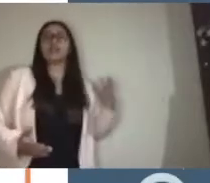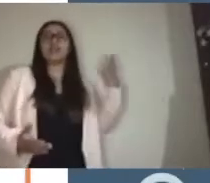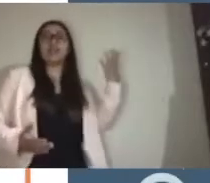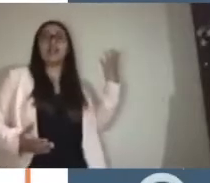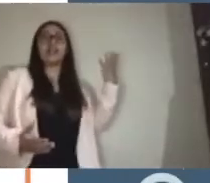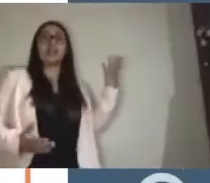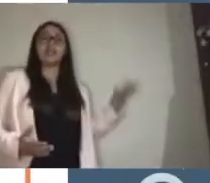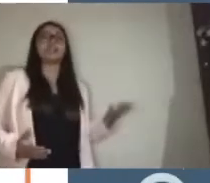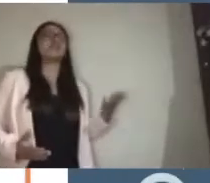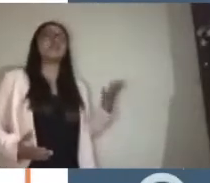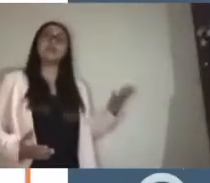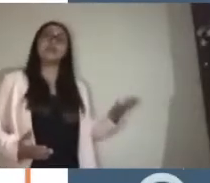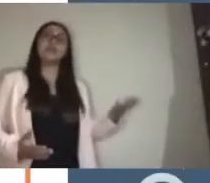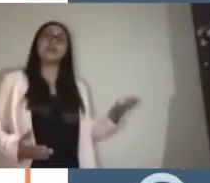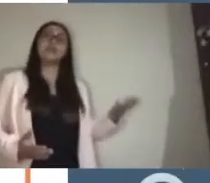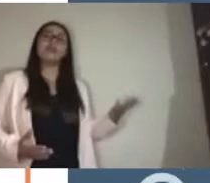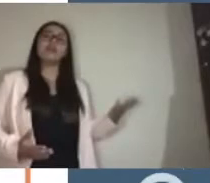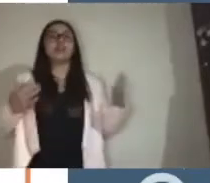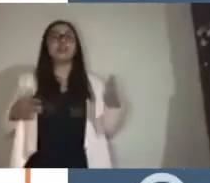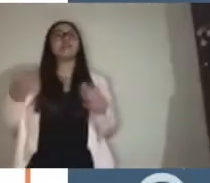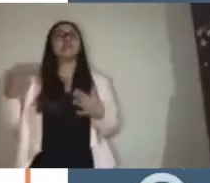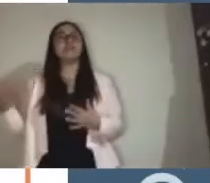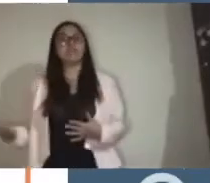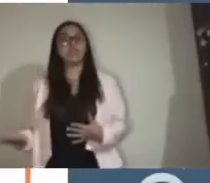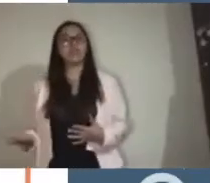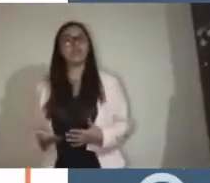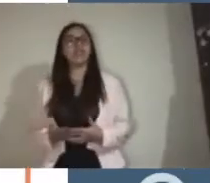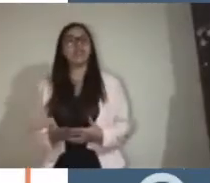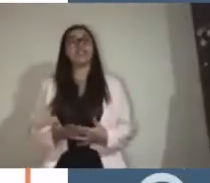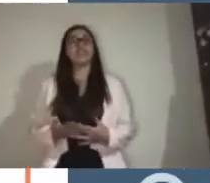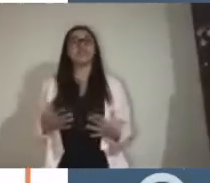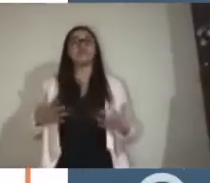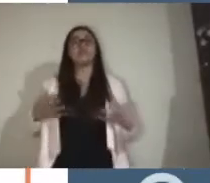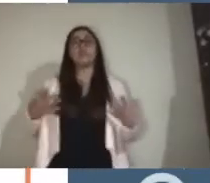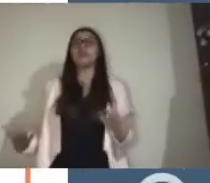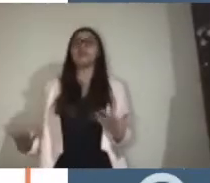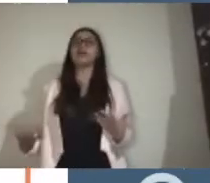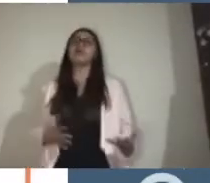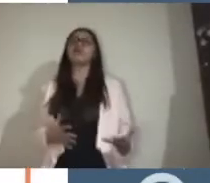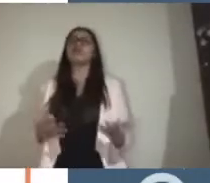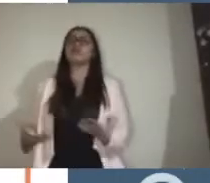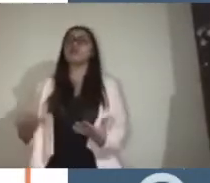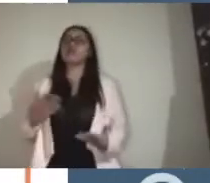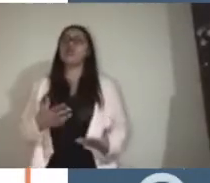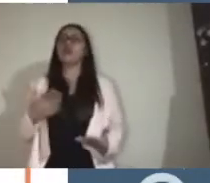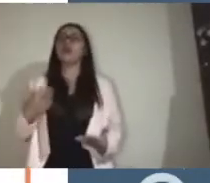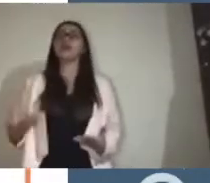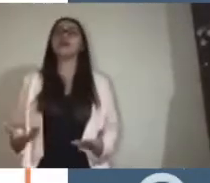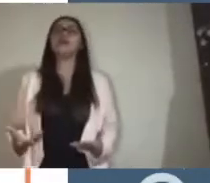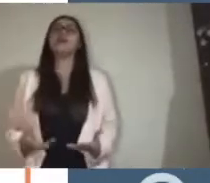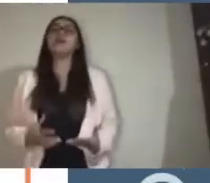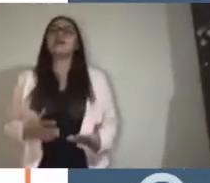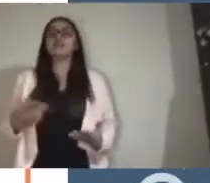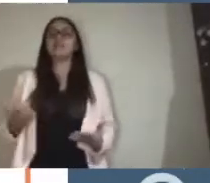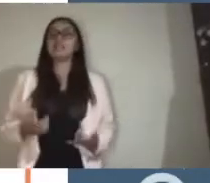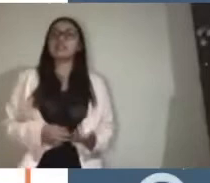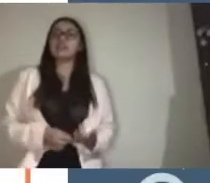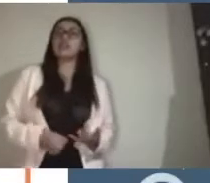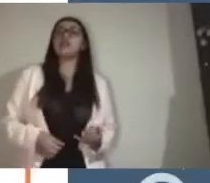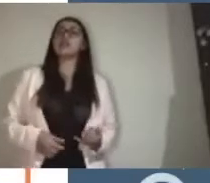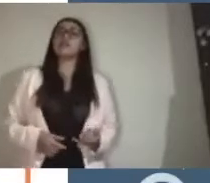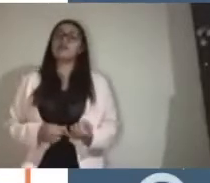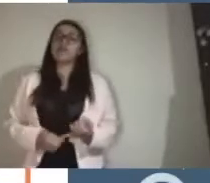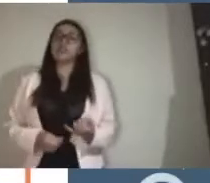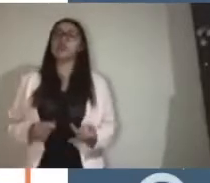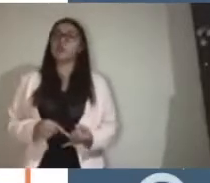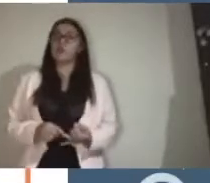dieron en el análisis univariado seguían persistiendo en el análisis multivariado, donde se ajustó el OR,